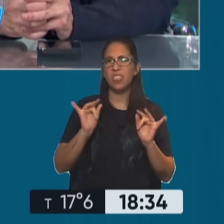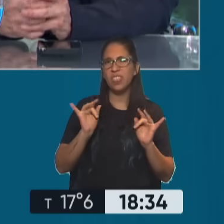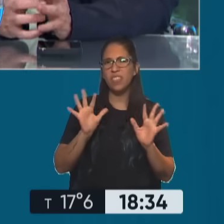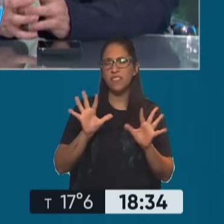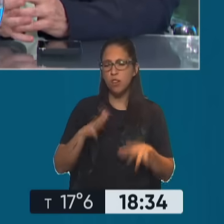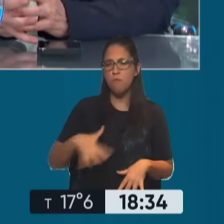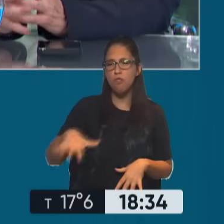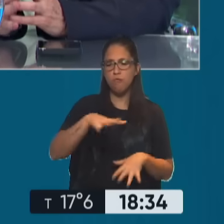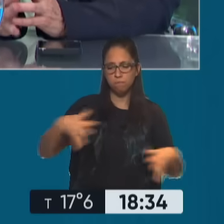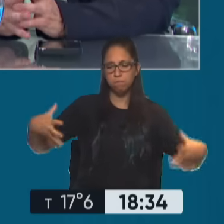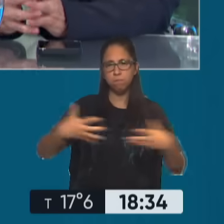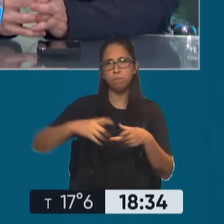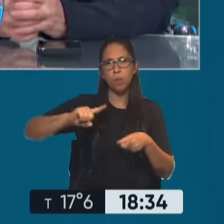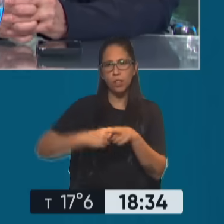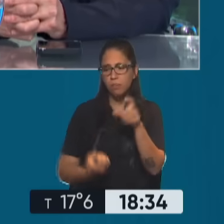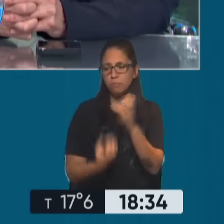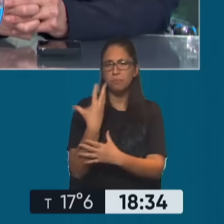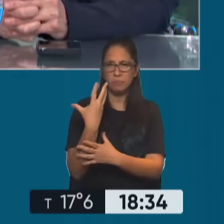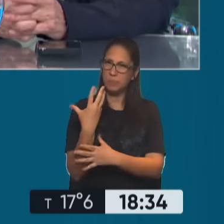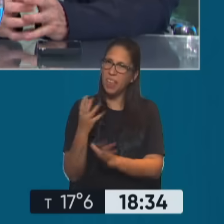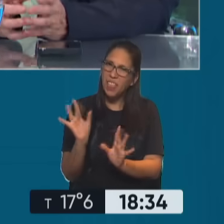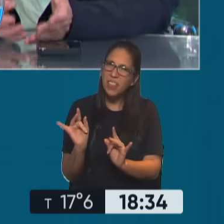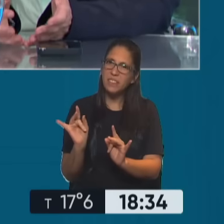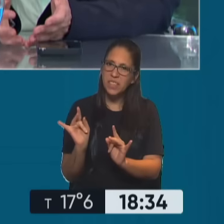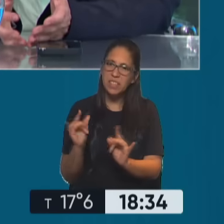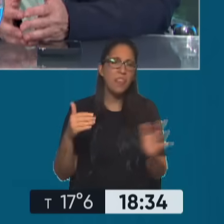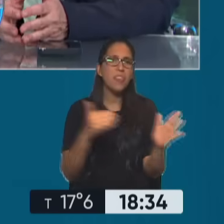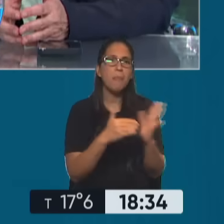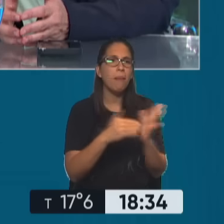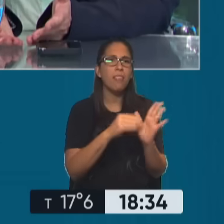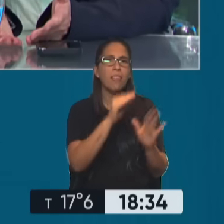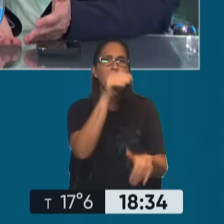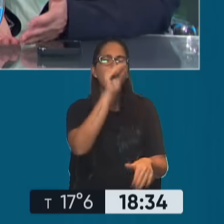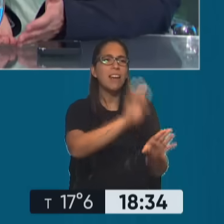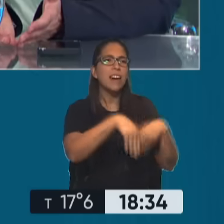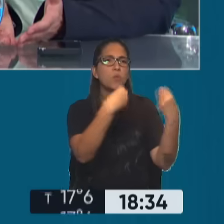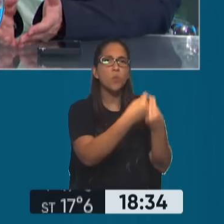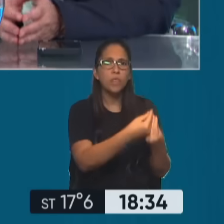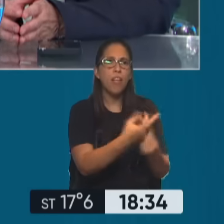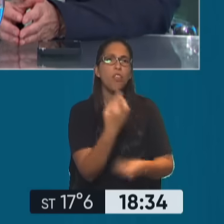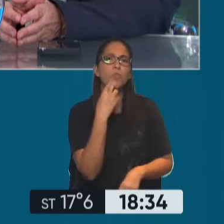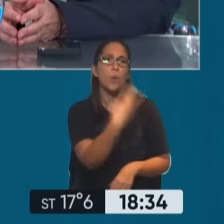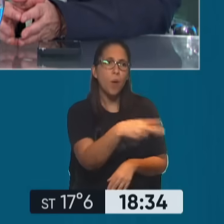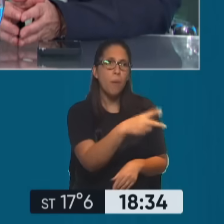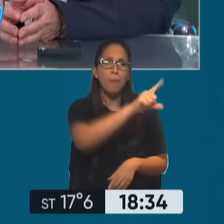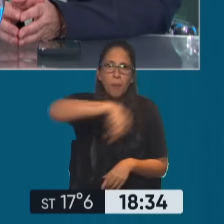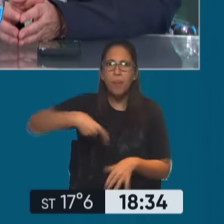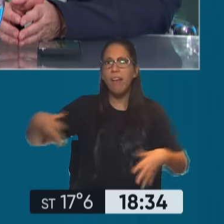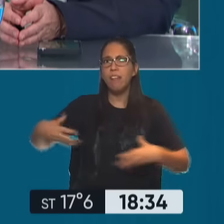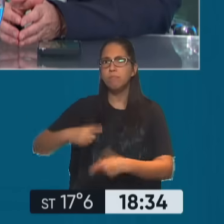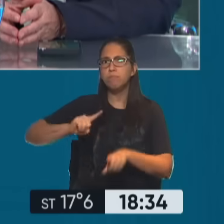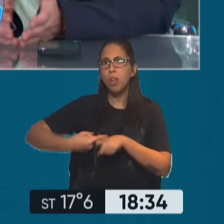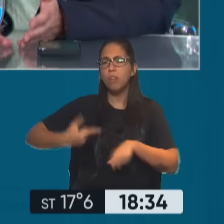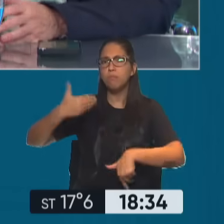espacio político. La constitución de ese espacio va a depender del resultado que tenga en el 19 de noviembre, ¿no? Digamos,